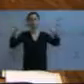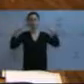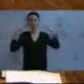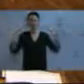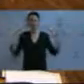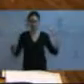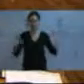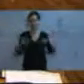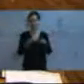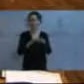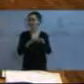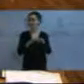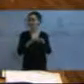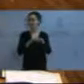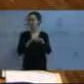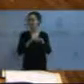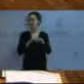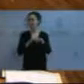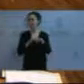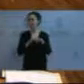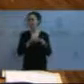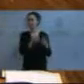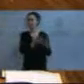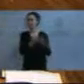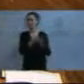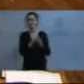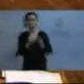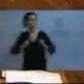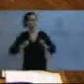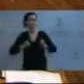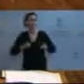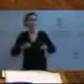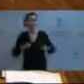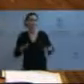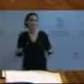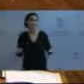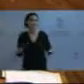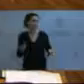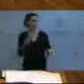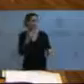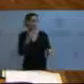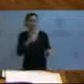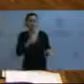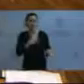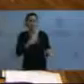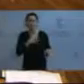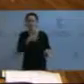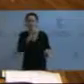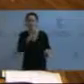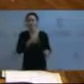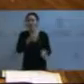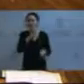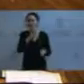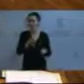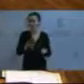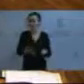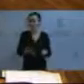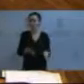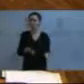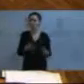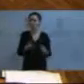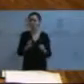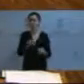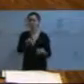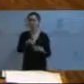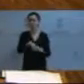lamento tener que empezar, discúlpenme quienes nos acompañan, pero lamento tener que empezar por algo que me sorprendió. Y me sorprendió que anunciaran un voto favorable